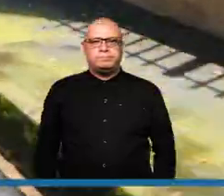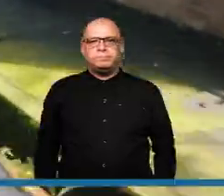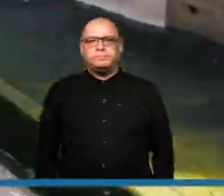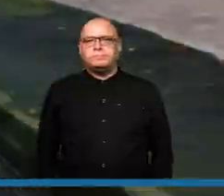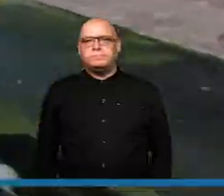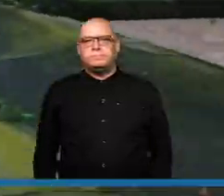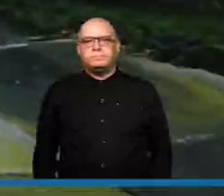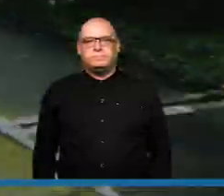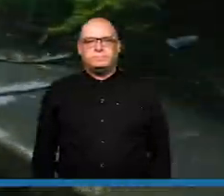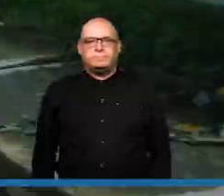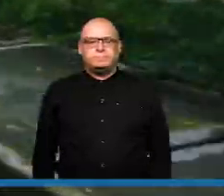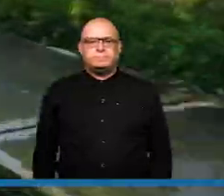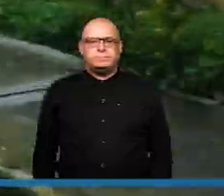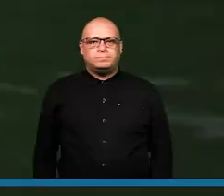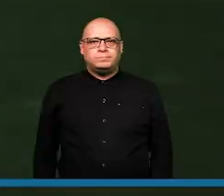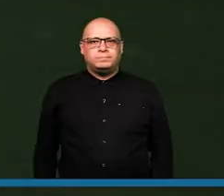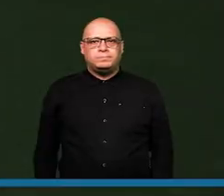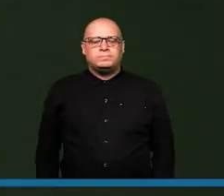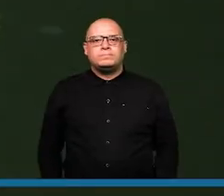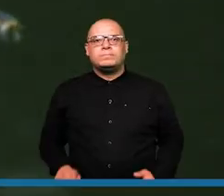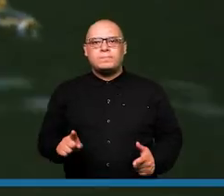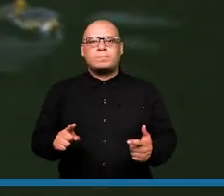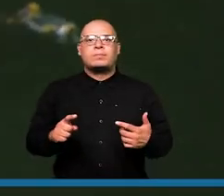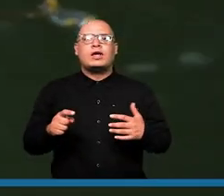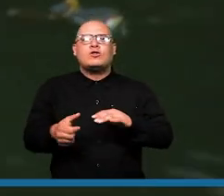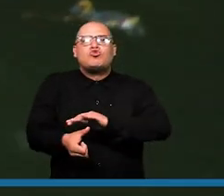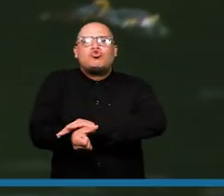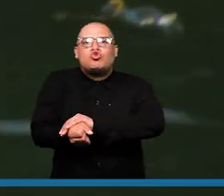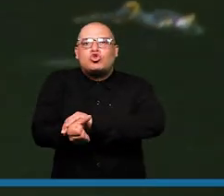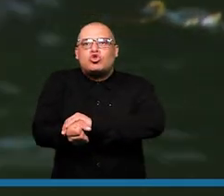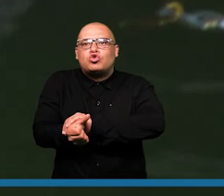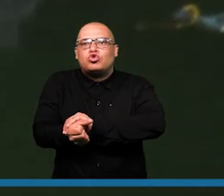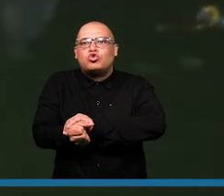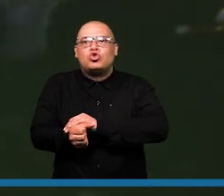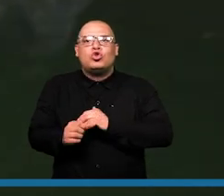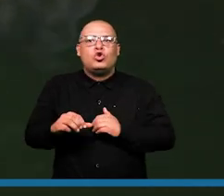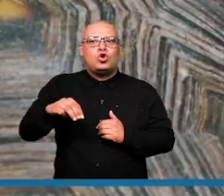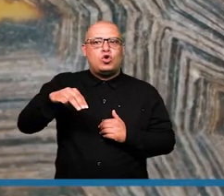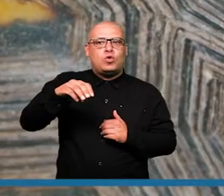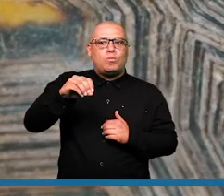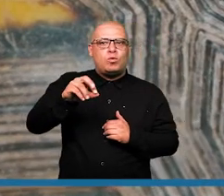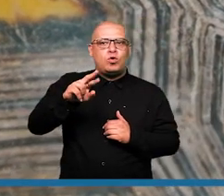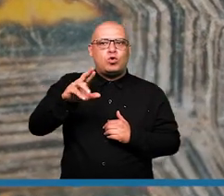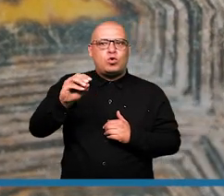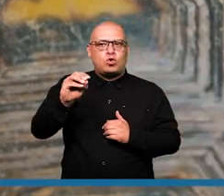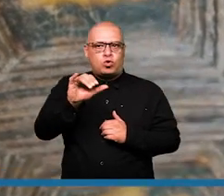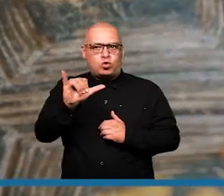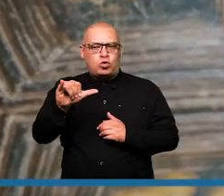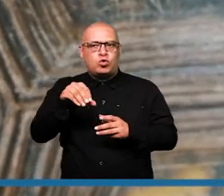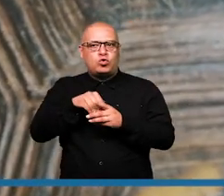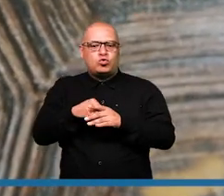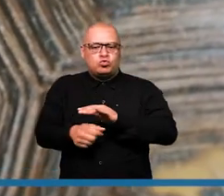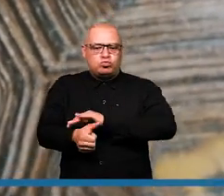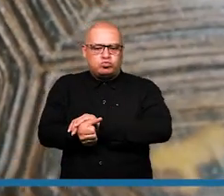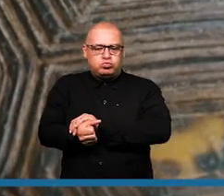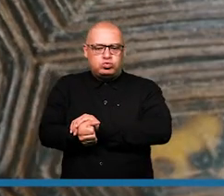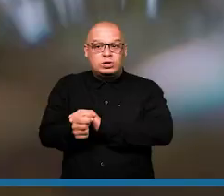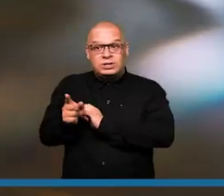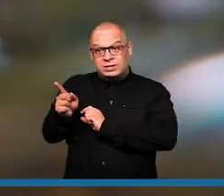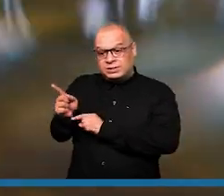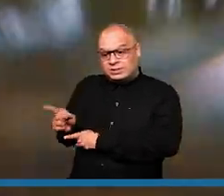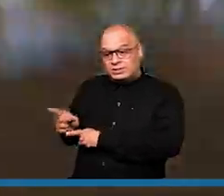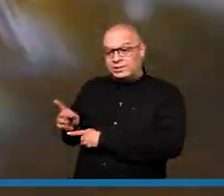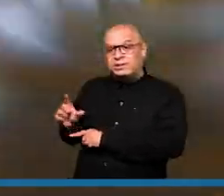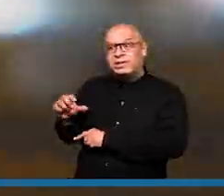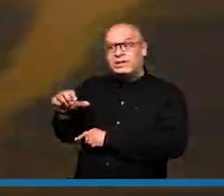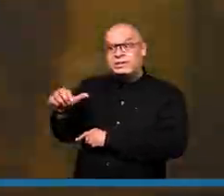Una tortuga, ya sea icotea o una tortuga morrocoy, que es una especie amenazada, puede dar de 2 a 10 millones de